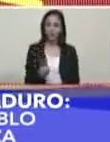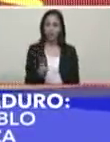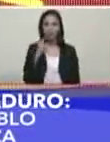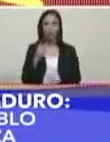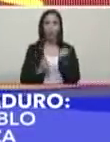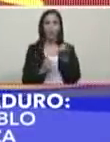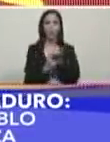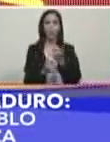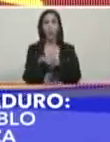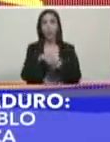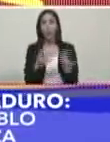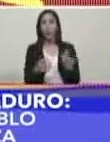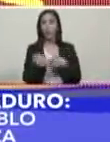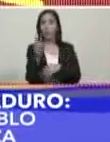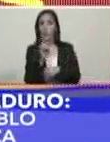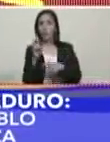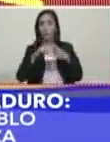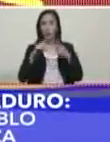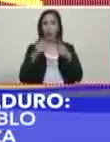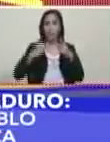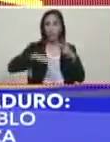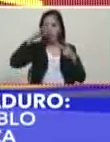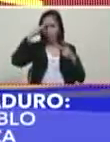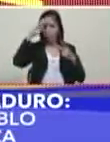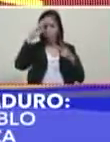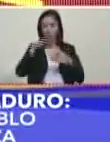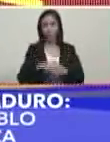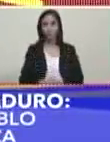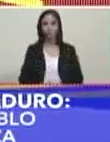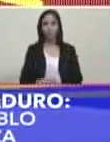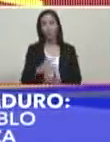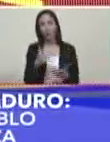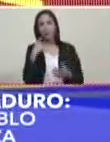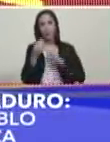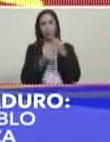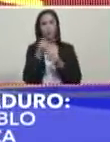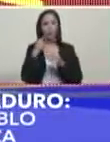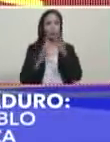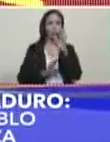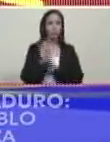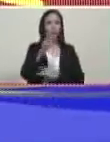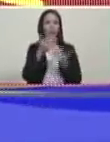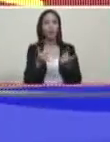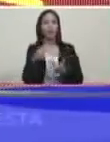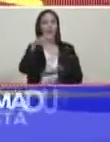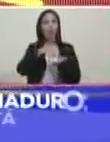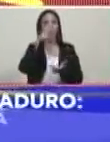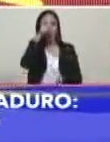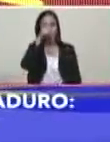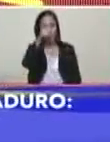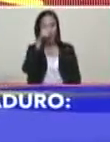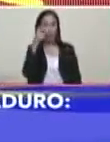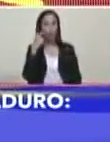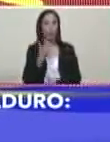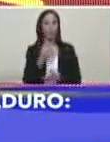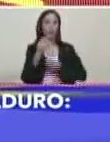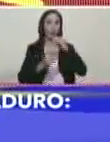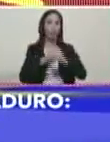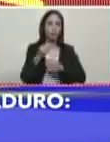con Venezuela y Cuba. Se está desarrollando en Calabozo, en el